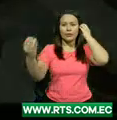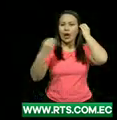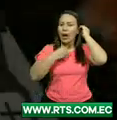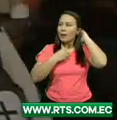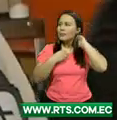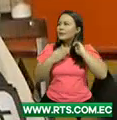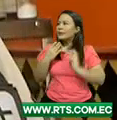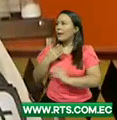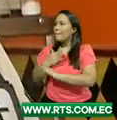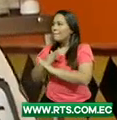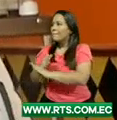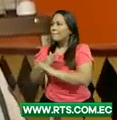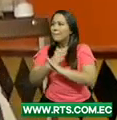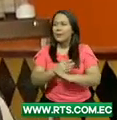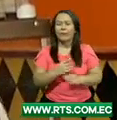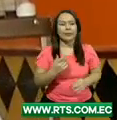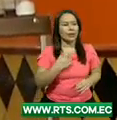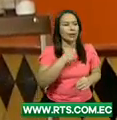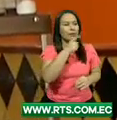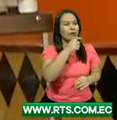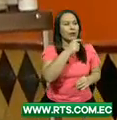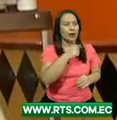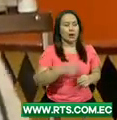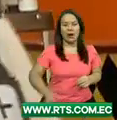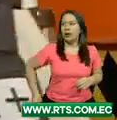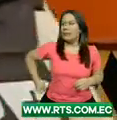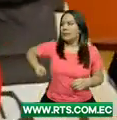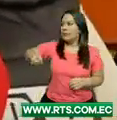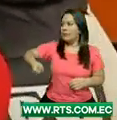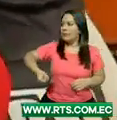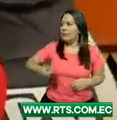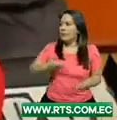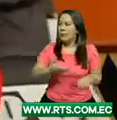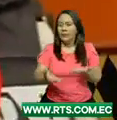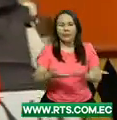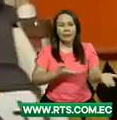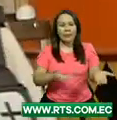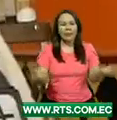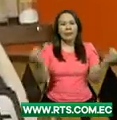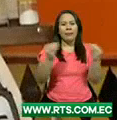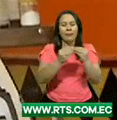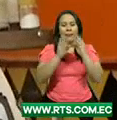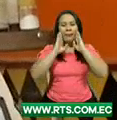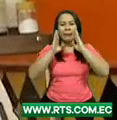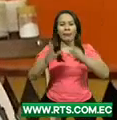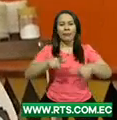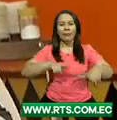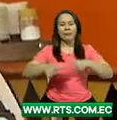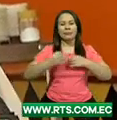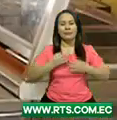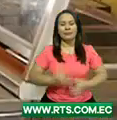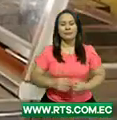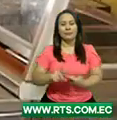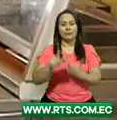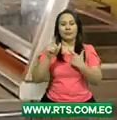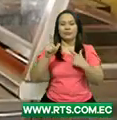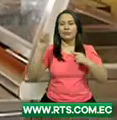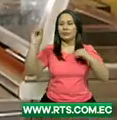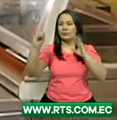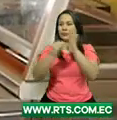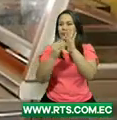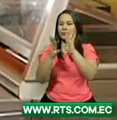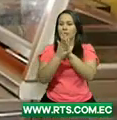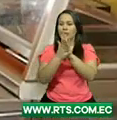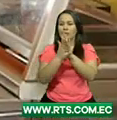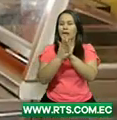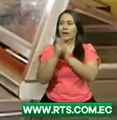lg preventivo se va a proceder a lo que corresponde al portafolio de servicios para la activación del local seguro y el botón de seguridad no es el único